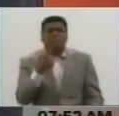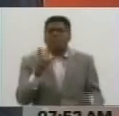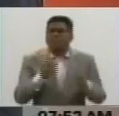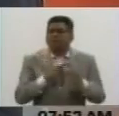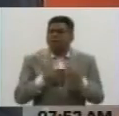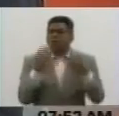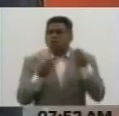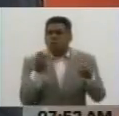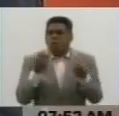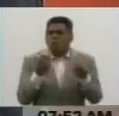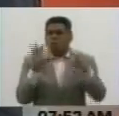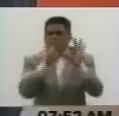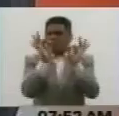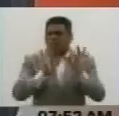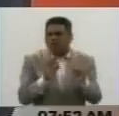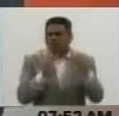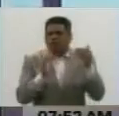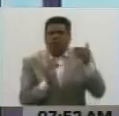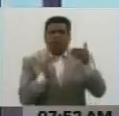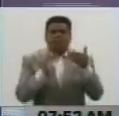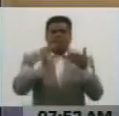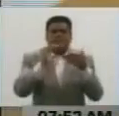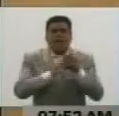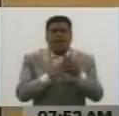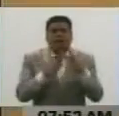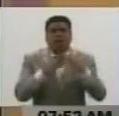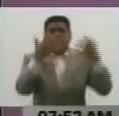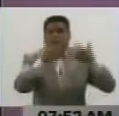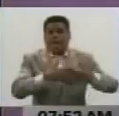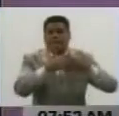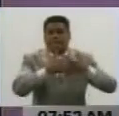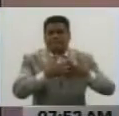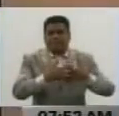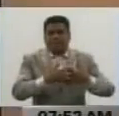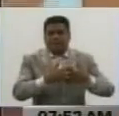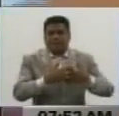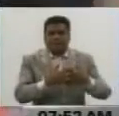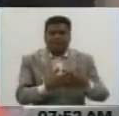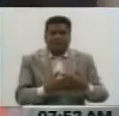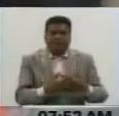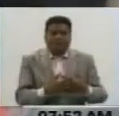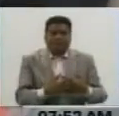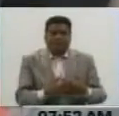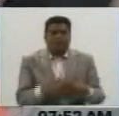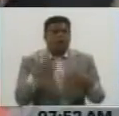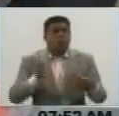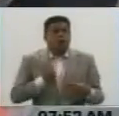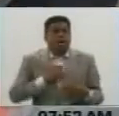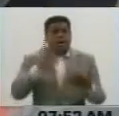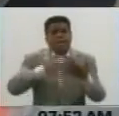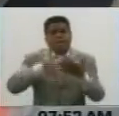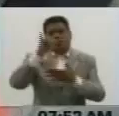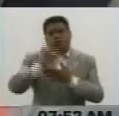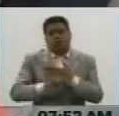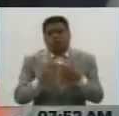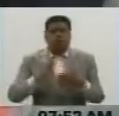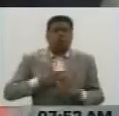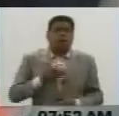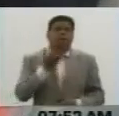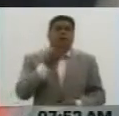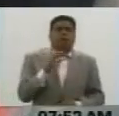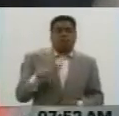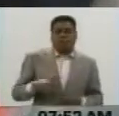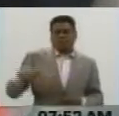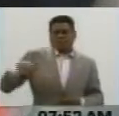que se está emprendiendo a través de nuestras empresas mixtas. En cualquier proyecto tú puedes buscar sencillamente maximizar el ingreso,